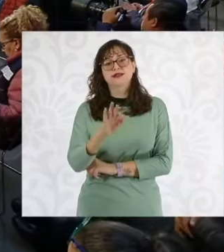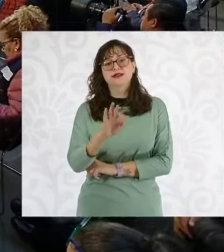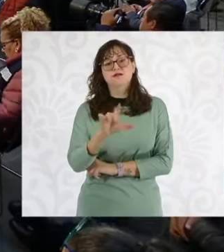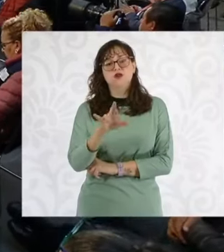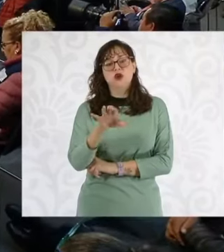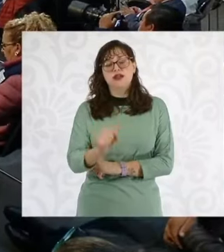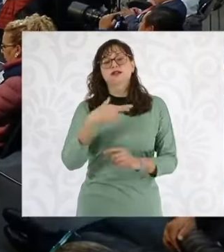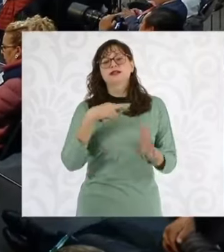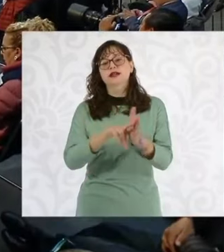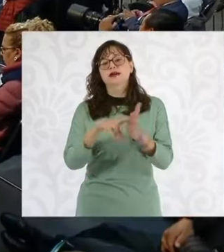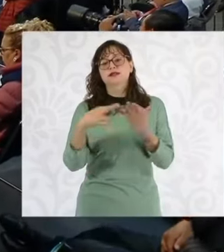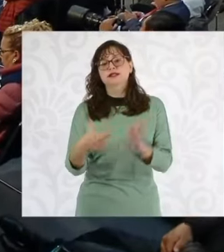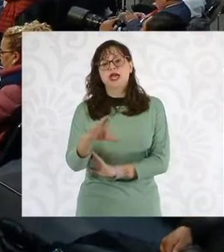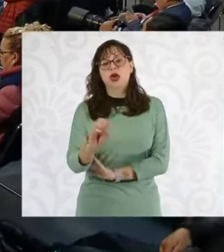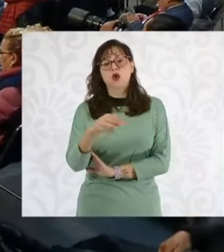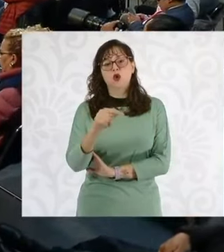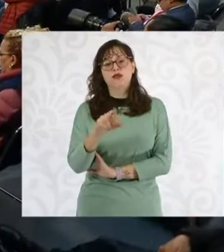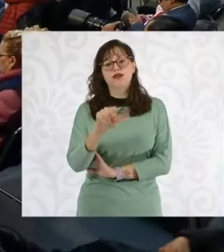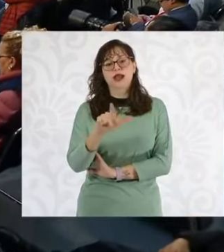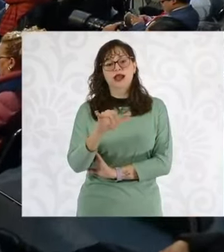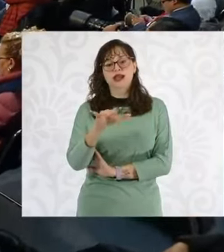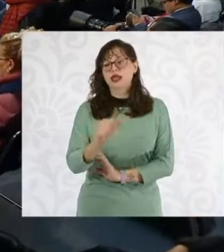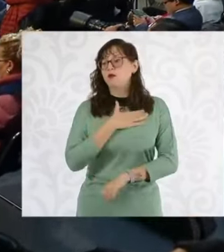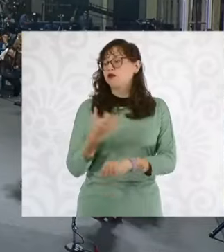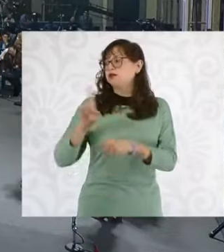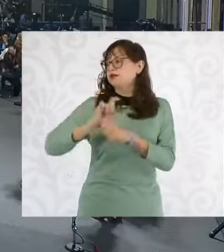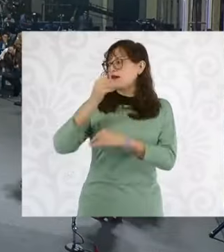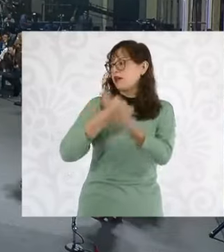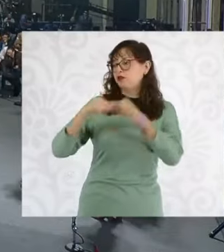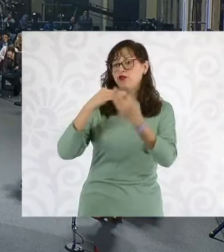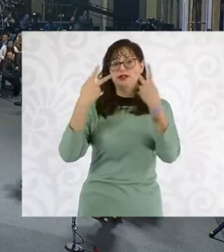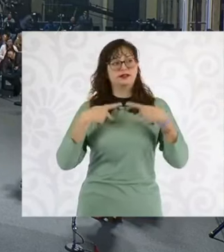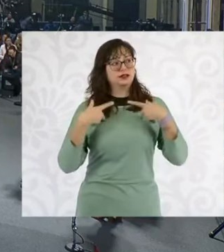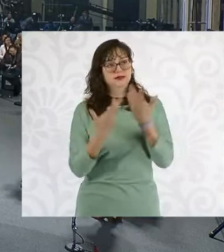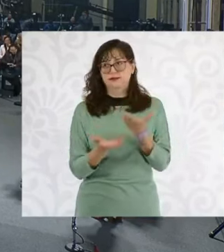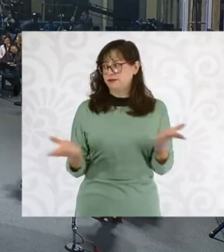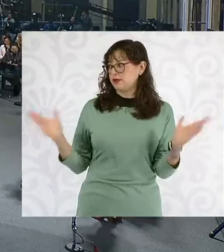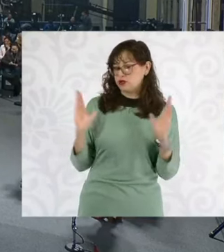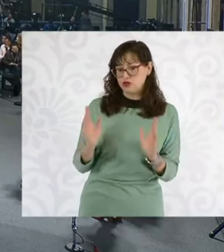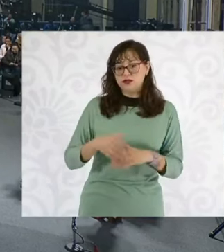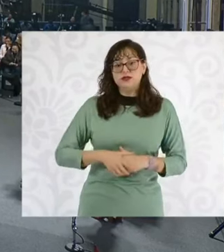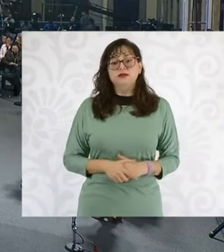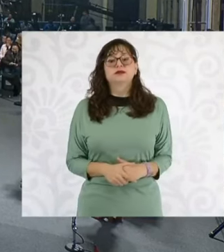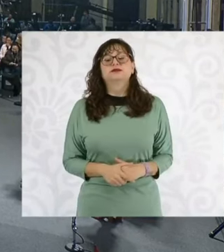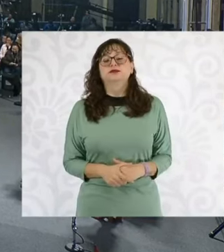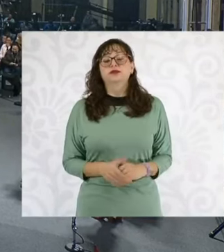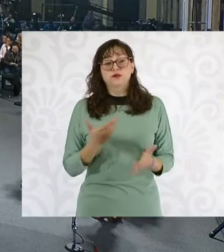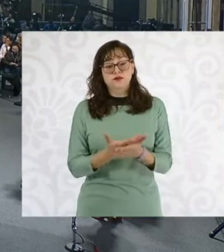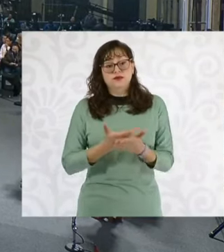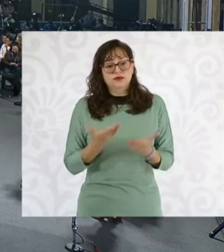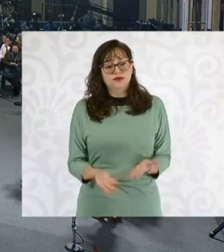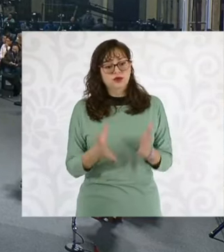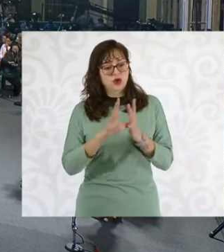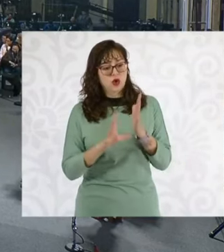todos. Presidenta, justo en esta nueva constitución que se está pues creando a partir del Plan C